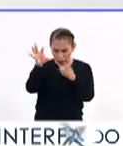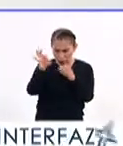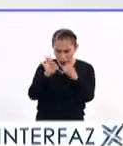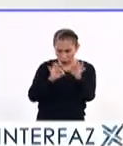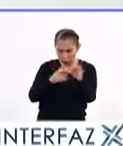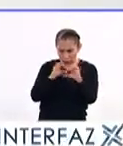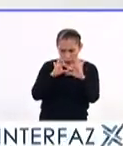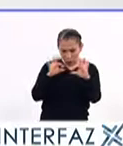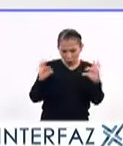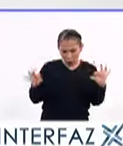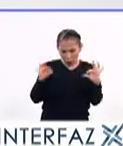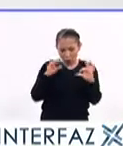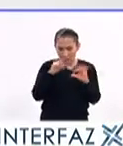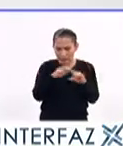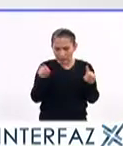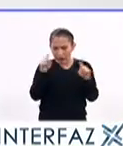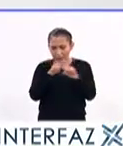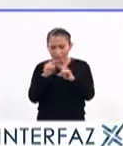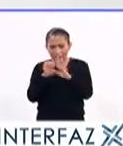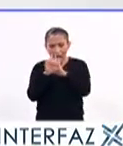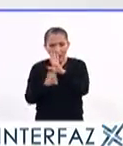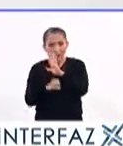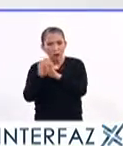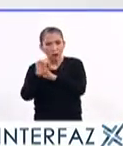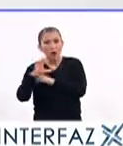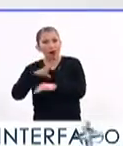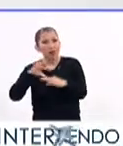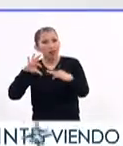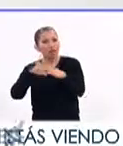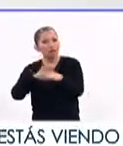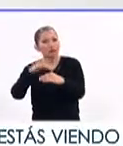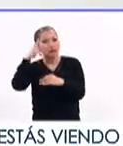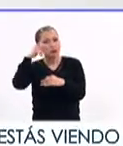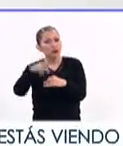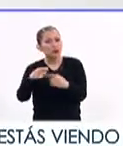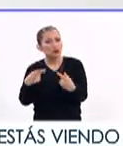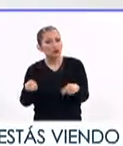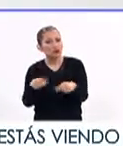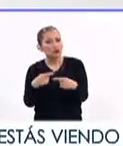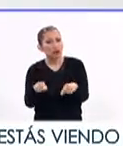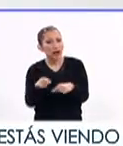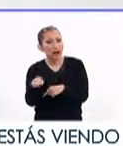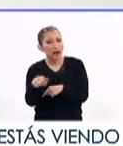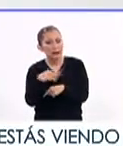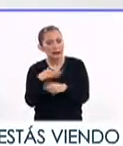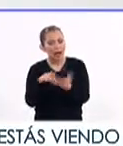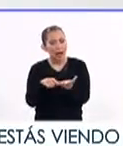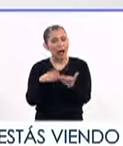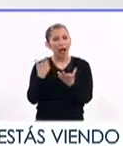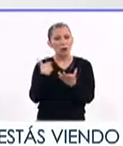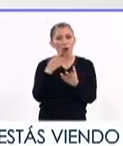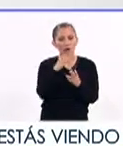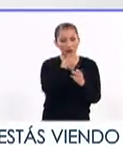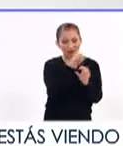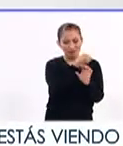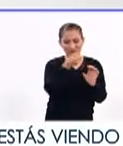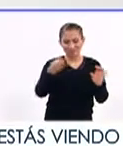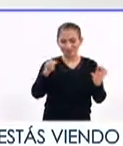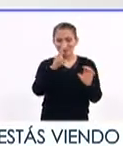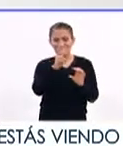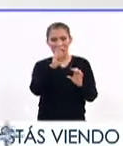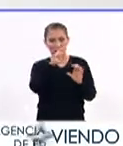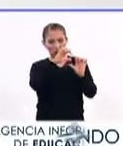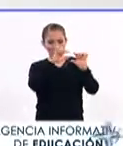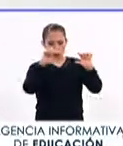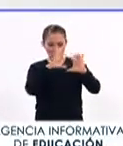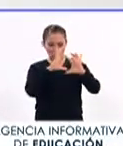como un grano de elote muchas referencias que tienen que ver con la música y que te demuestran, ya puesto no solo el verso, sino una